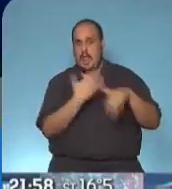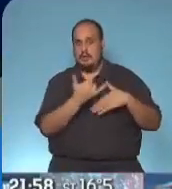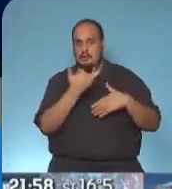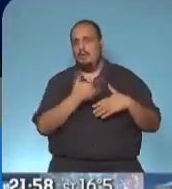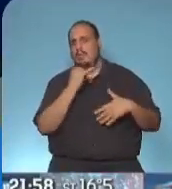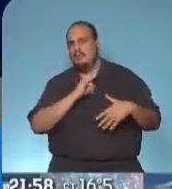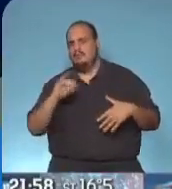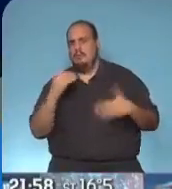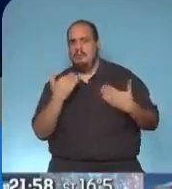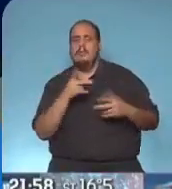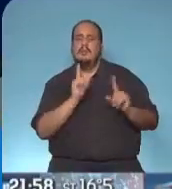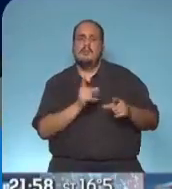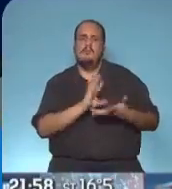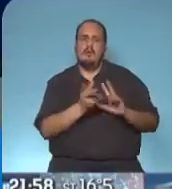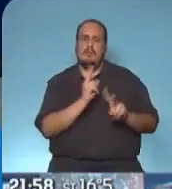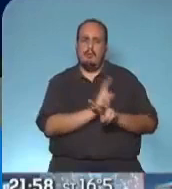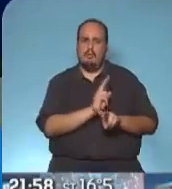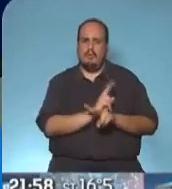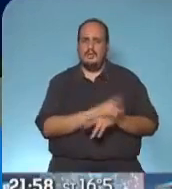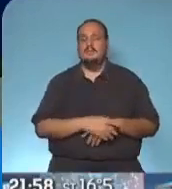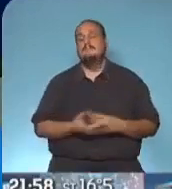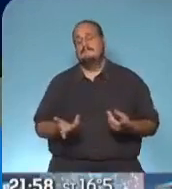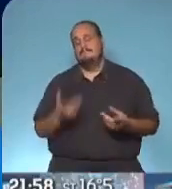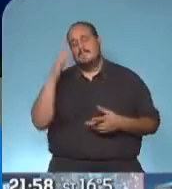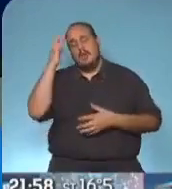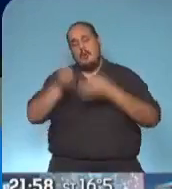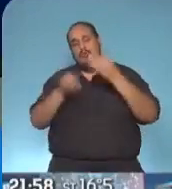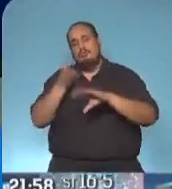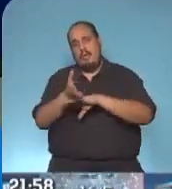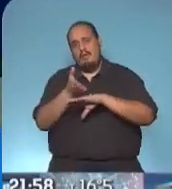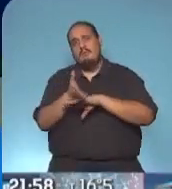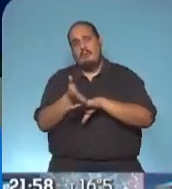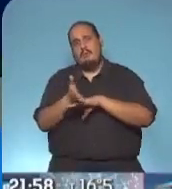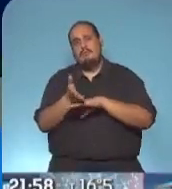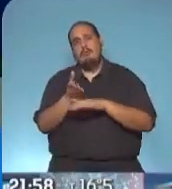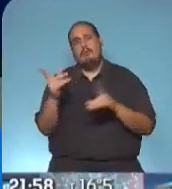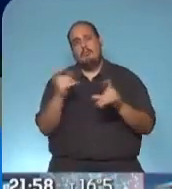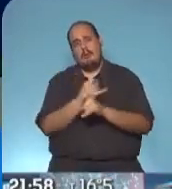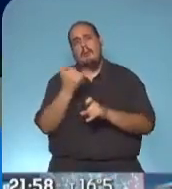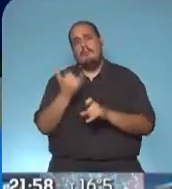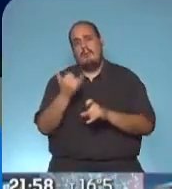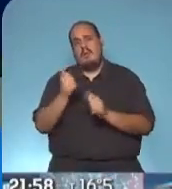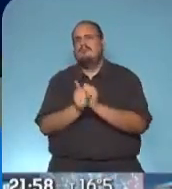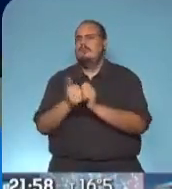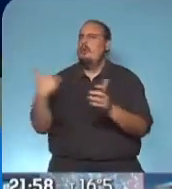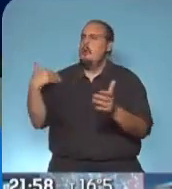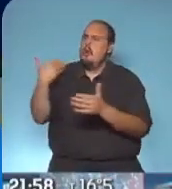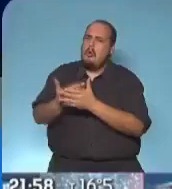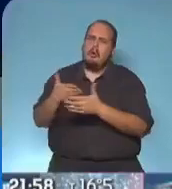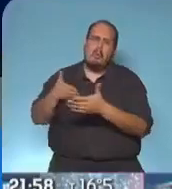de protección. Bueno, hay un problema de acceso a la justicia muy larga data, muy histórico. Bueno,